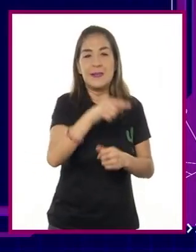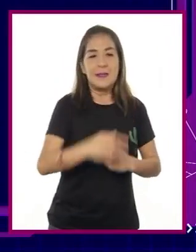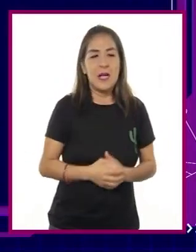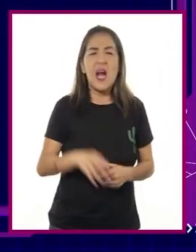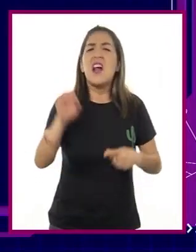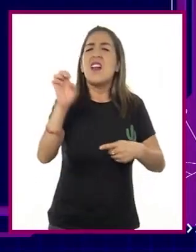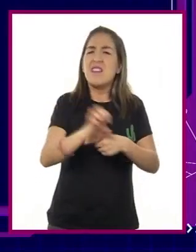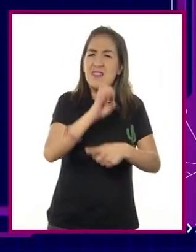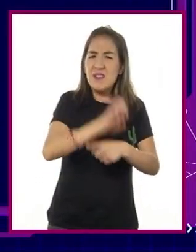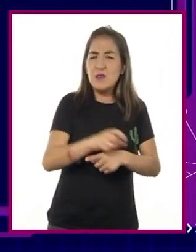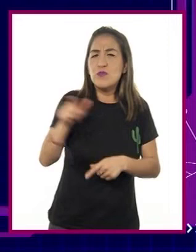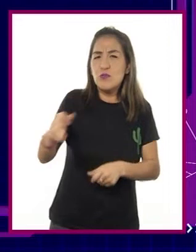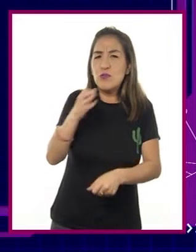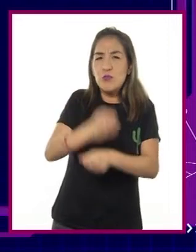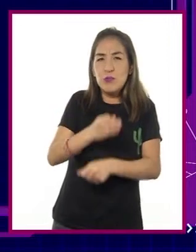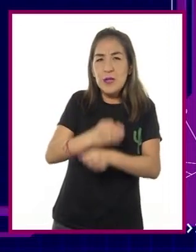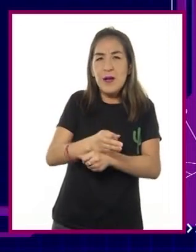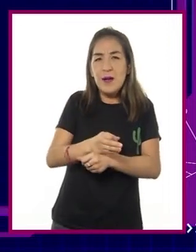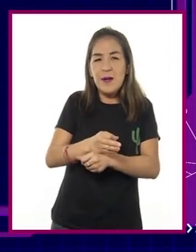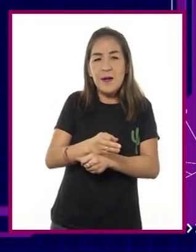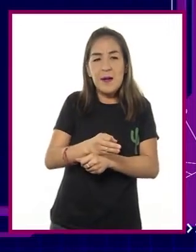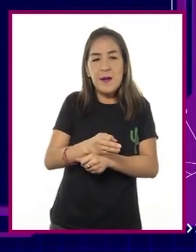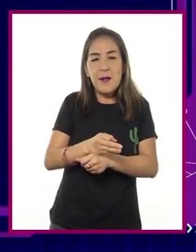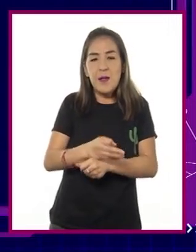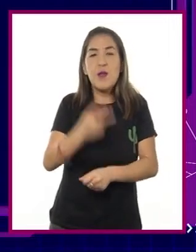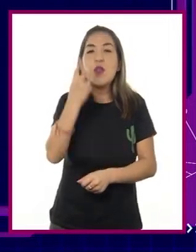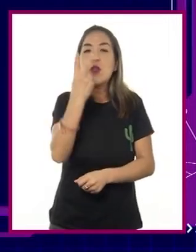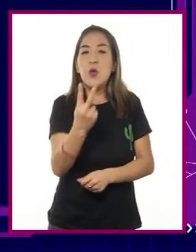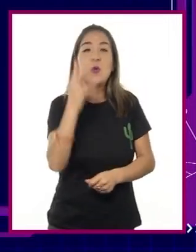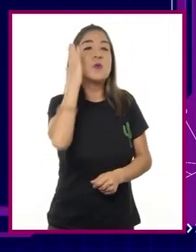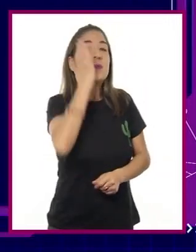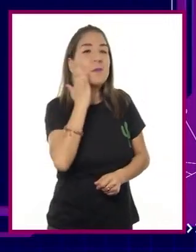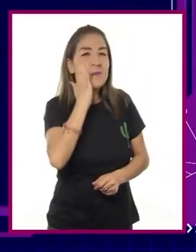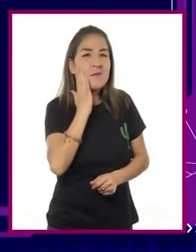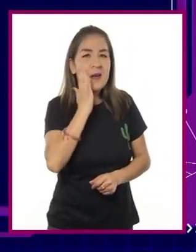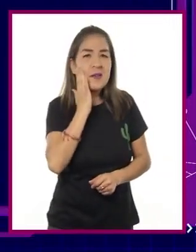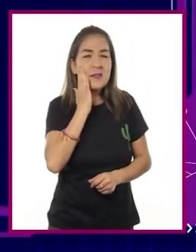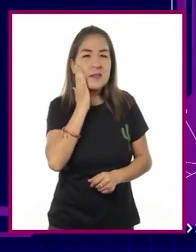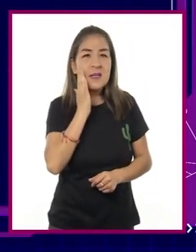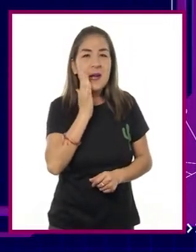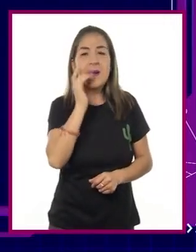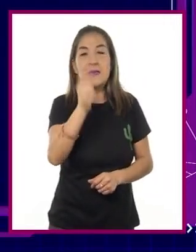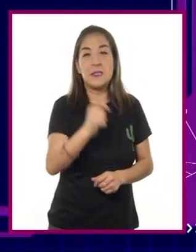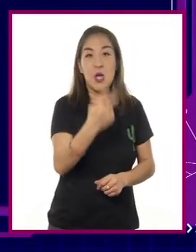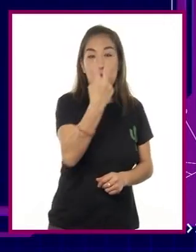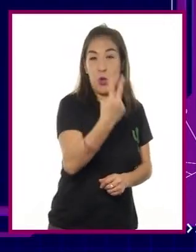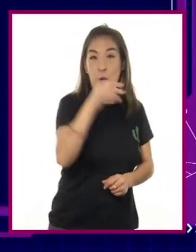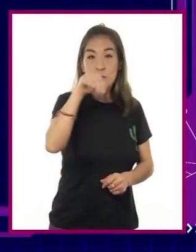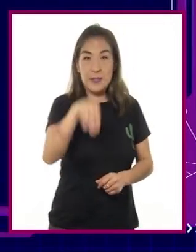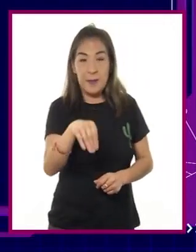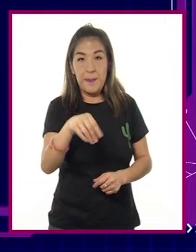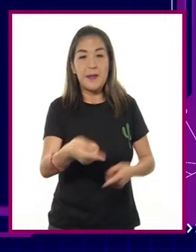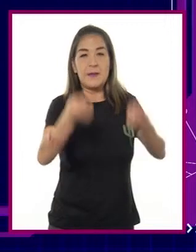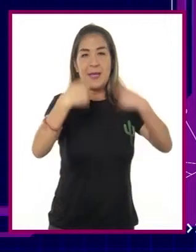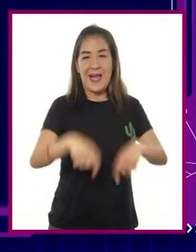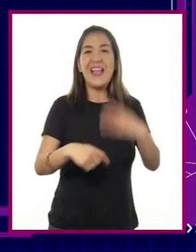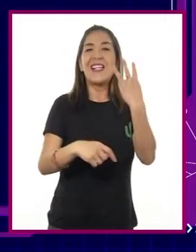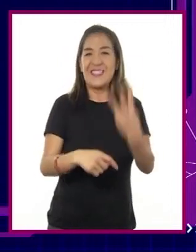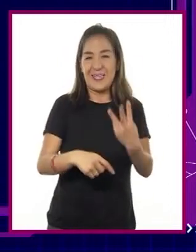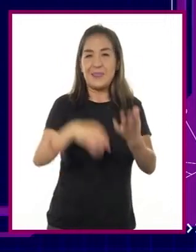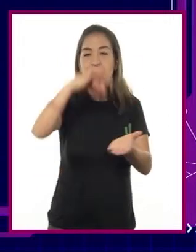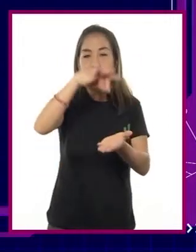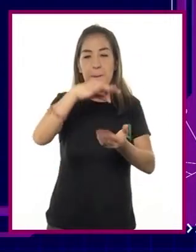Entonces, maestra, si tenemos en el primer caso 2 manzanas, quedaría el término 2M y a las 3 peras